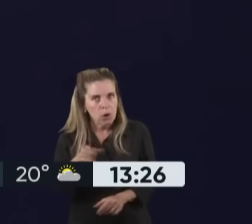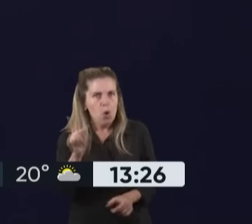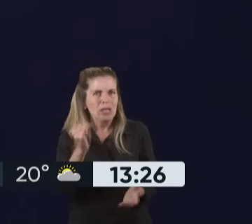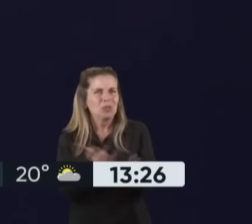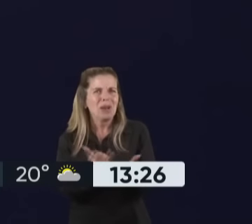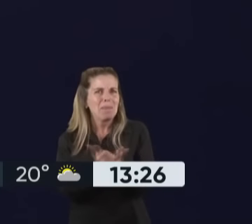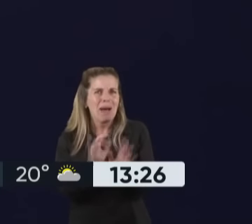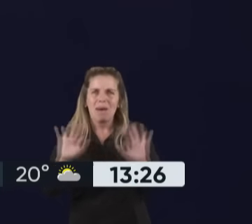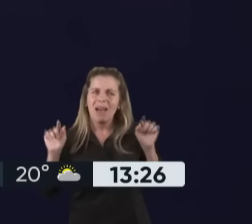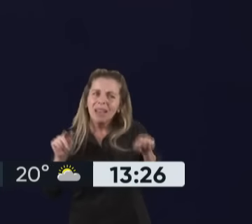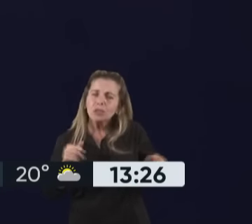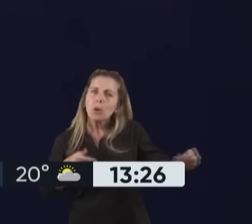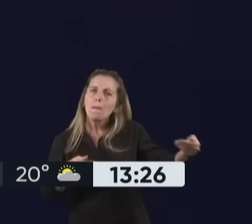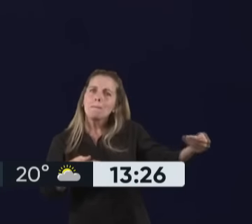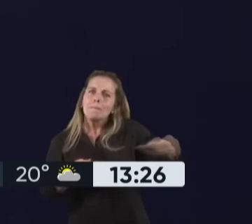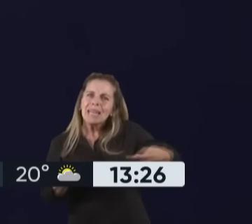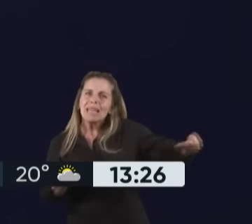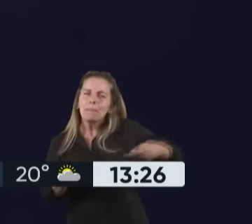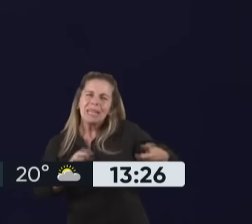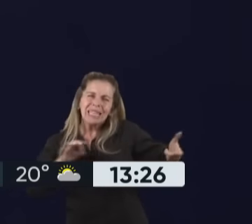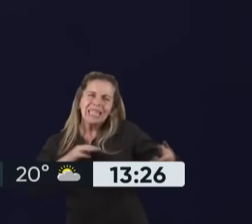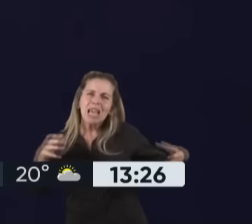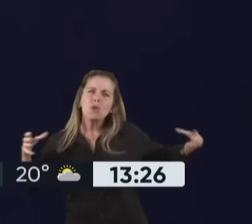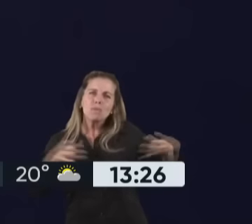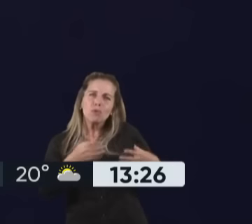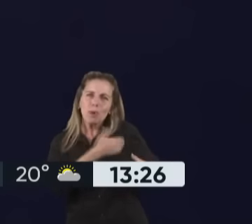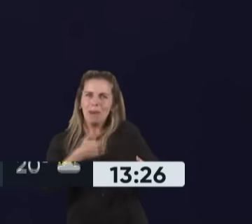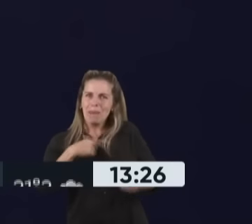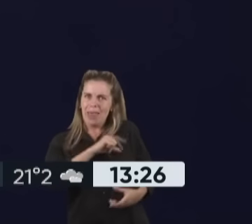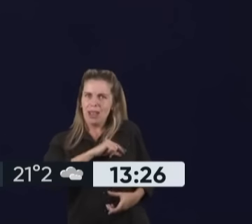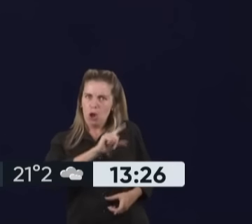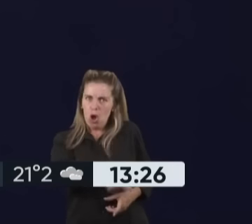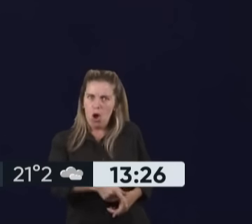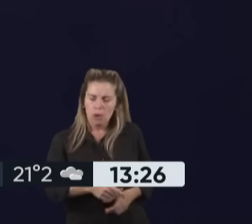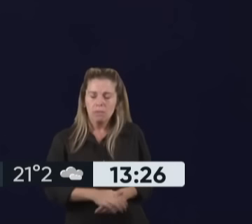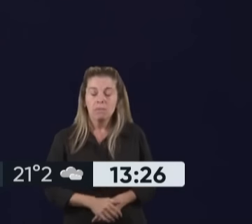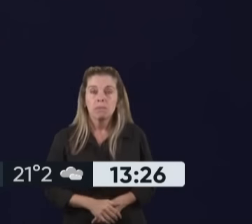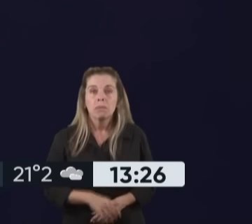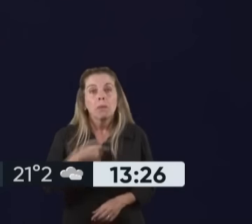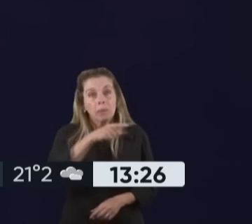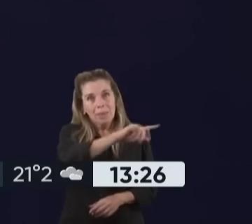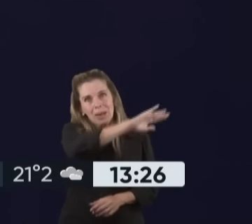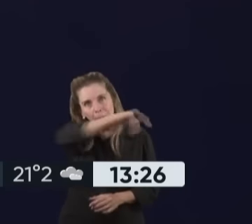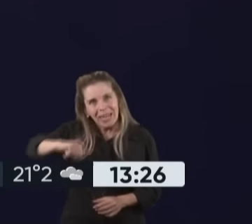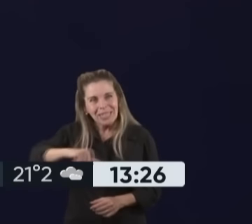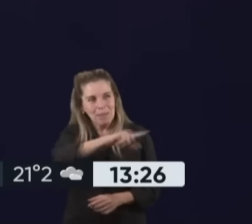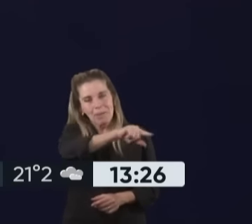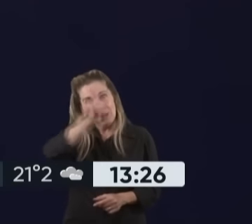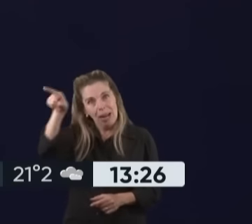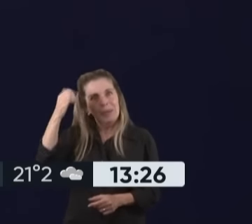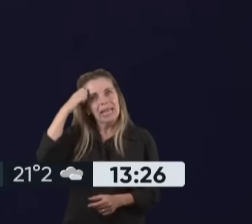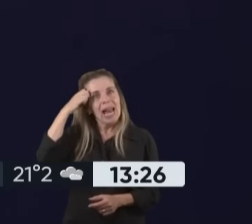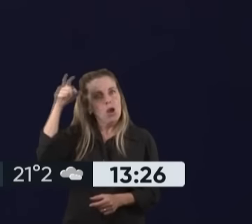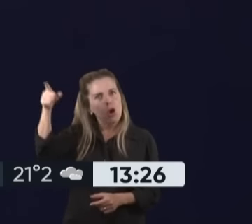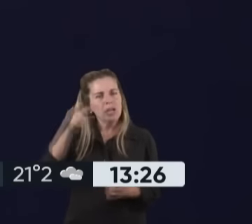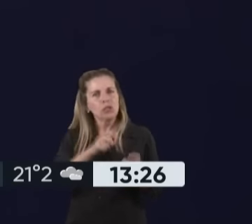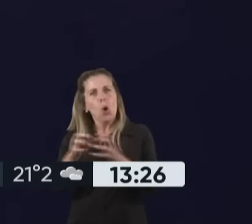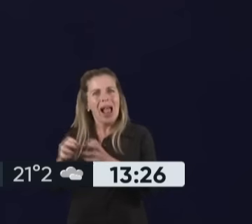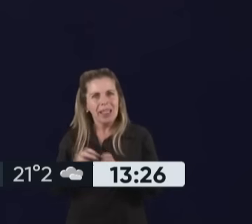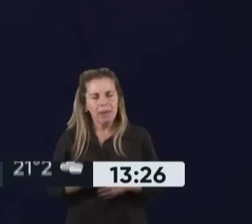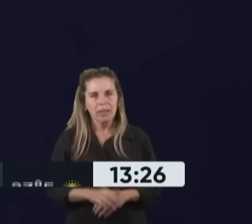muchos años y que van a ser convocadas a la discusión de este Código Penal a, por supuesto,